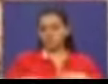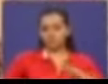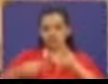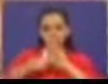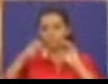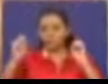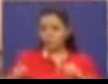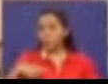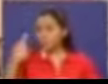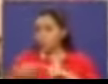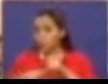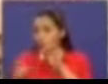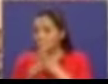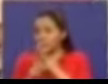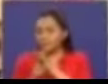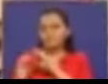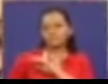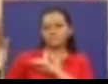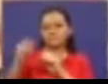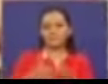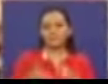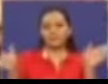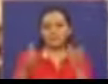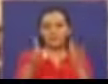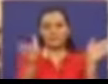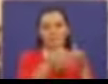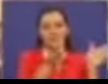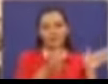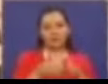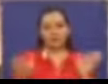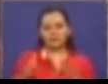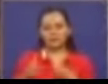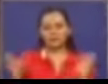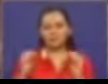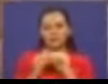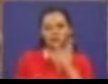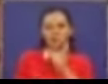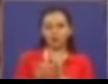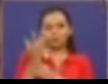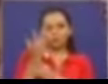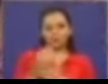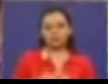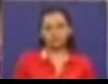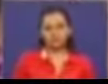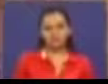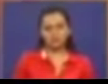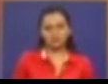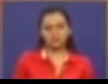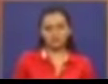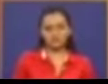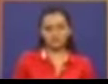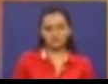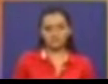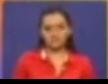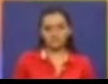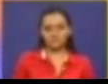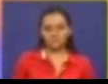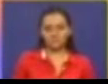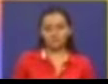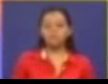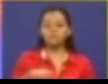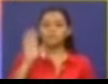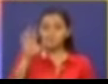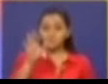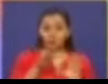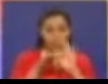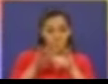para poder colaborar en caso de ejecutarse una erupción volcánica, señor presidente. A ver, compañeros, no hay motivo de alarma, no